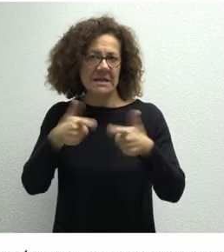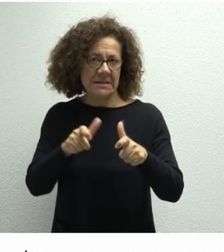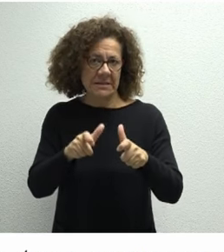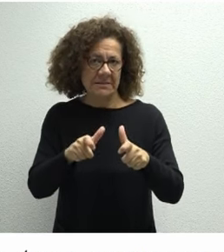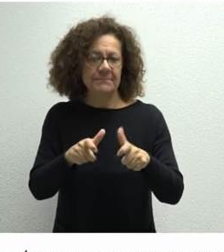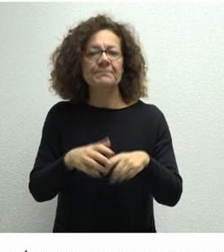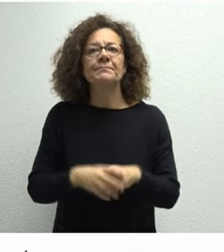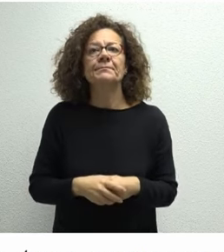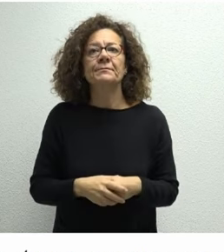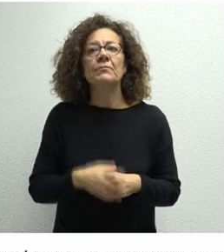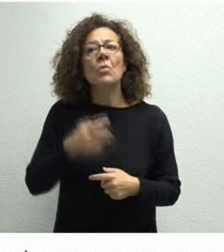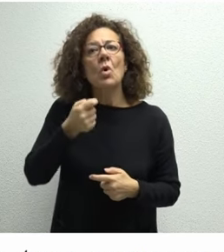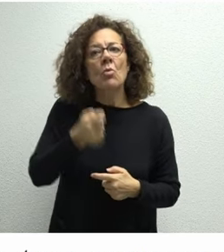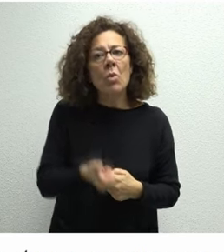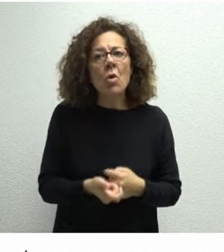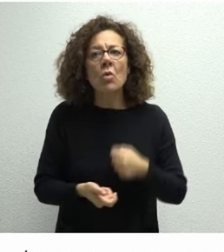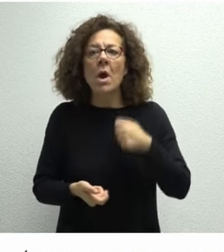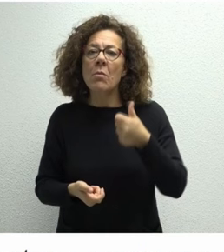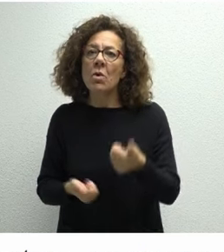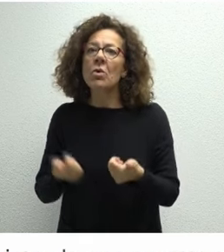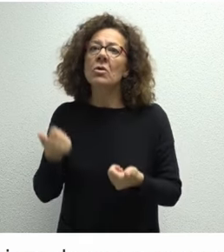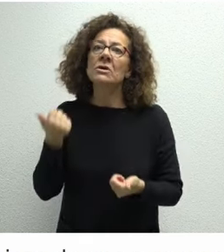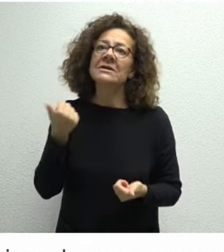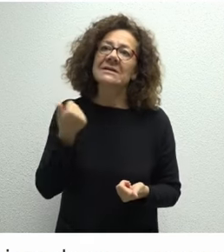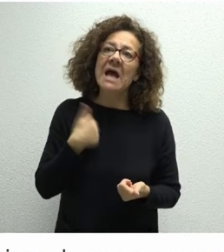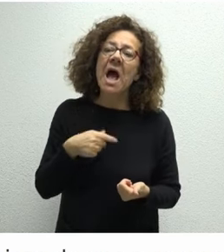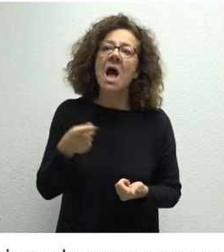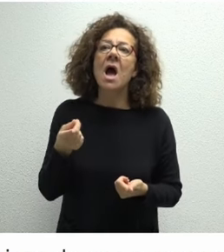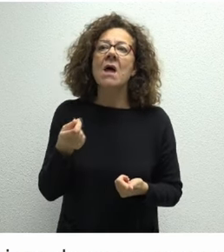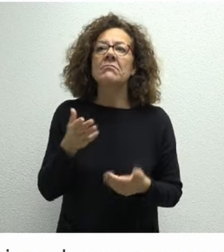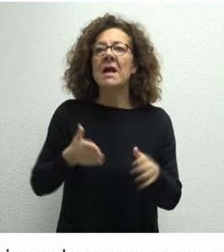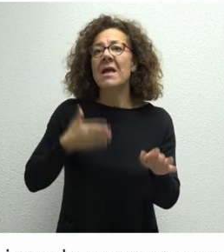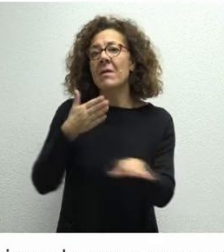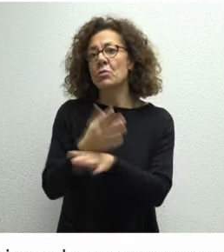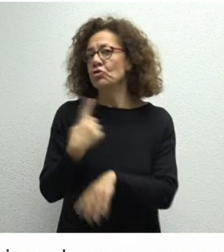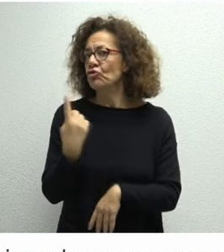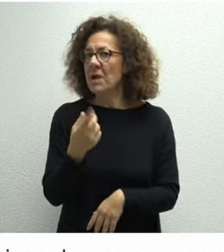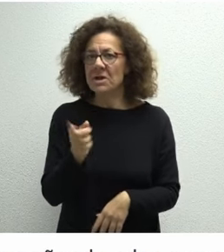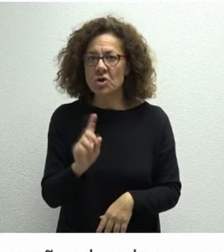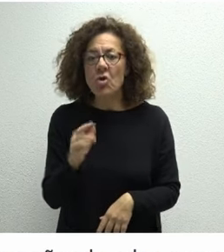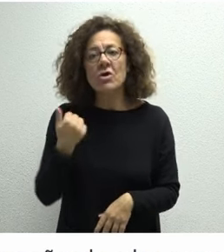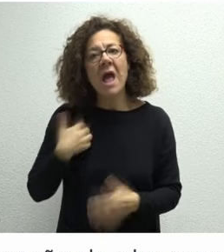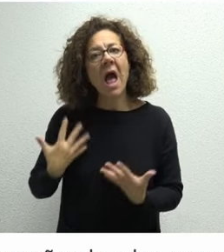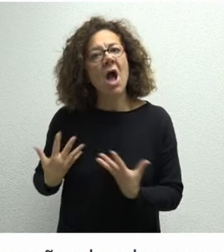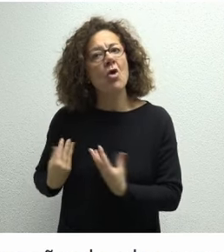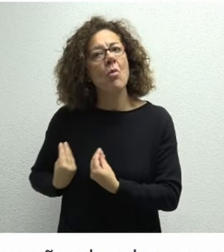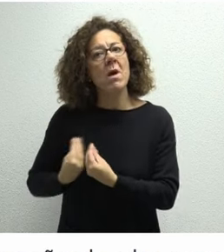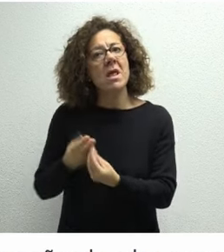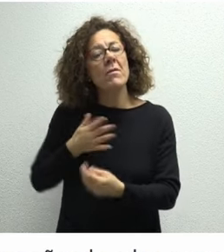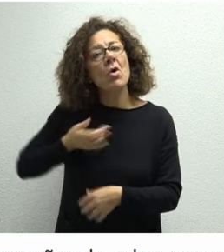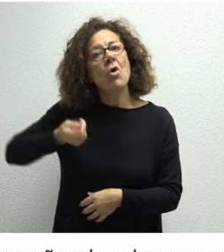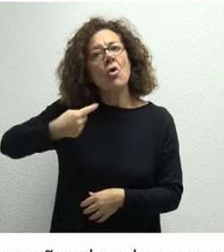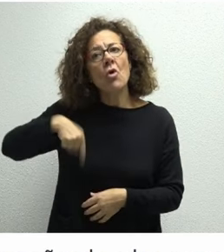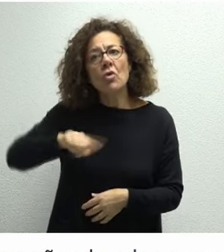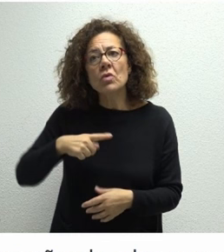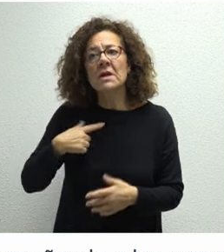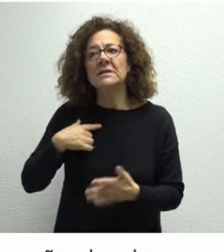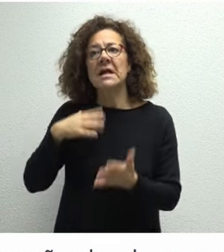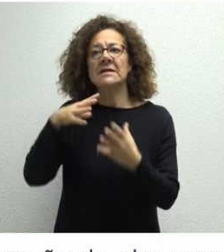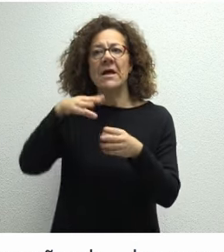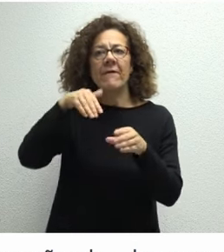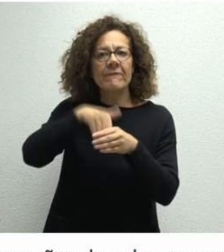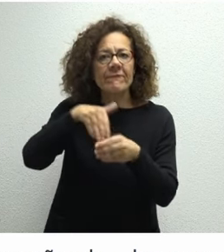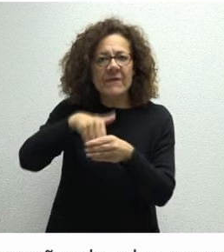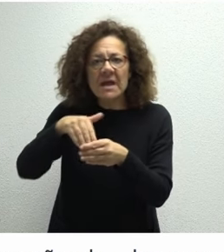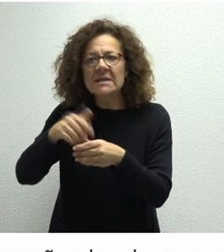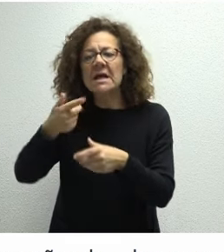eh poco a poco pues ya no no acudíamos solas no íbamos ya acompañadas con nuestros scatter nuestras fichas